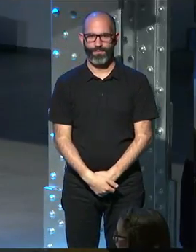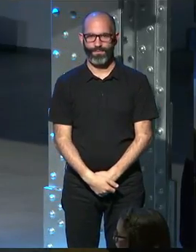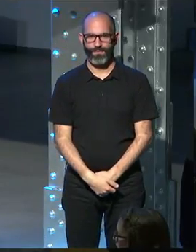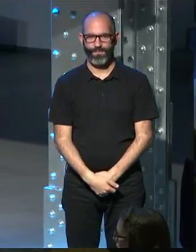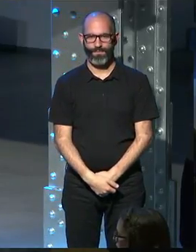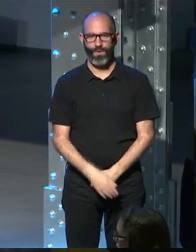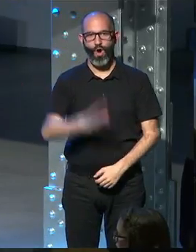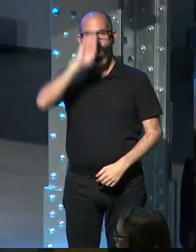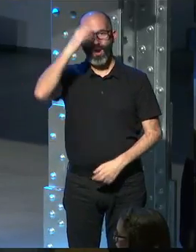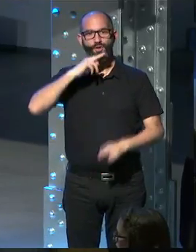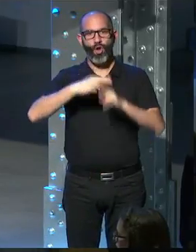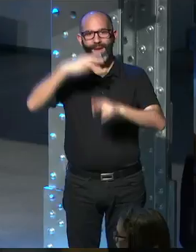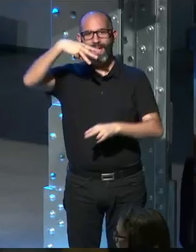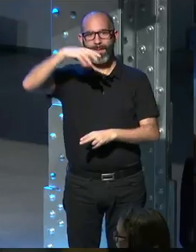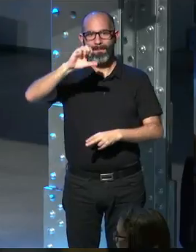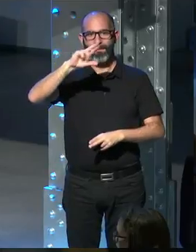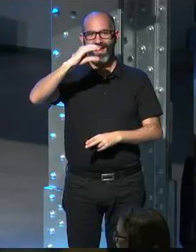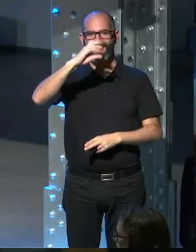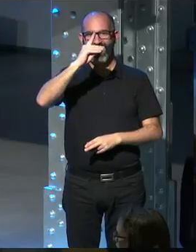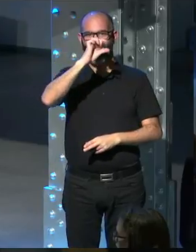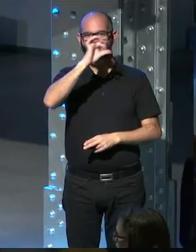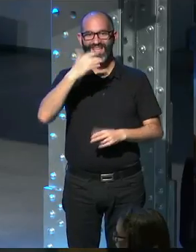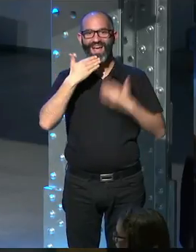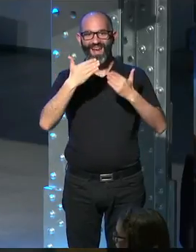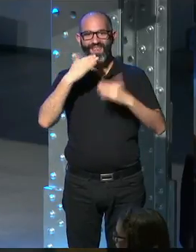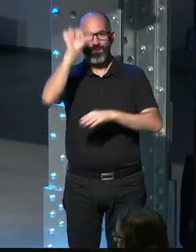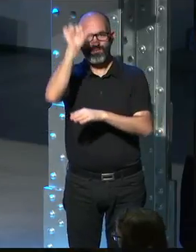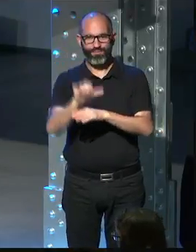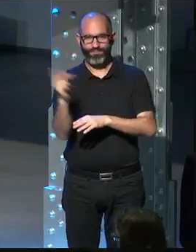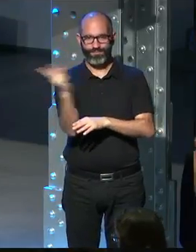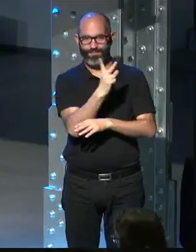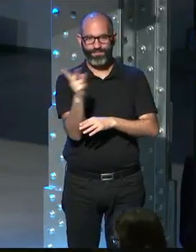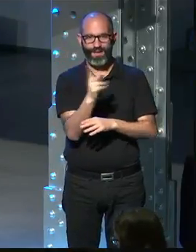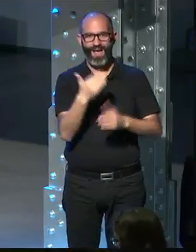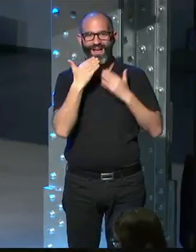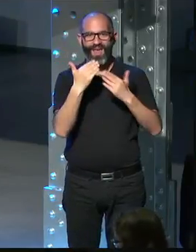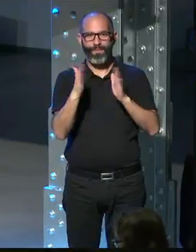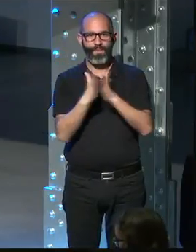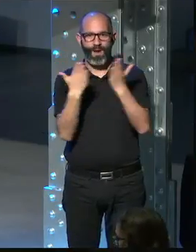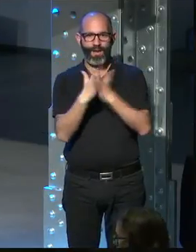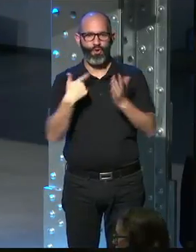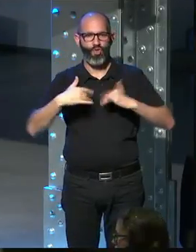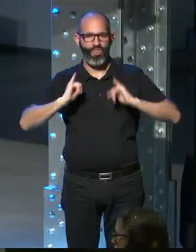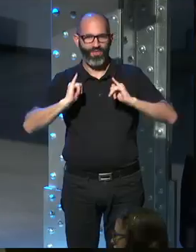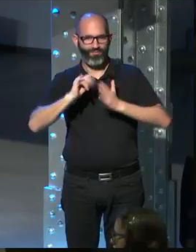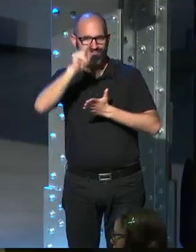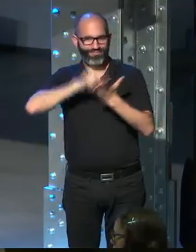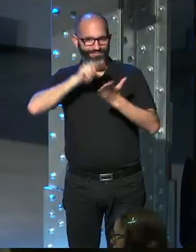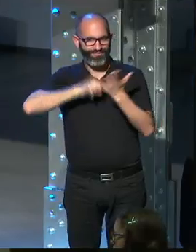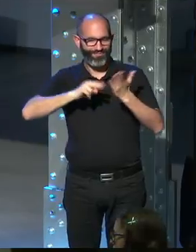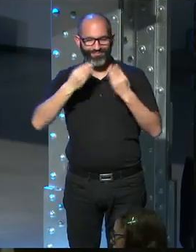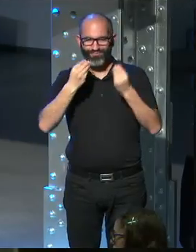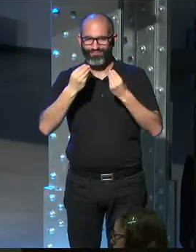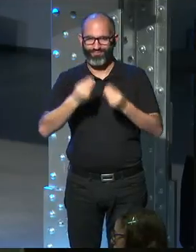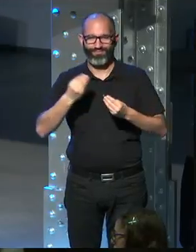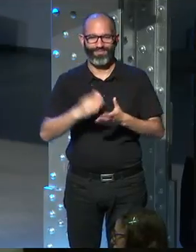Vale, hola, soy Mercedes. Muchas gracias por la charla de los dos y gracias especialmente por el libro, que lo disfruté mucho. Gracias. Y